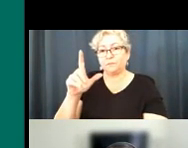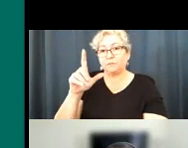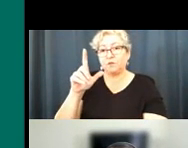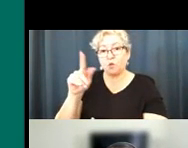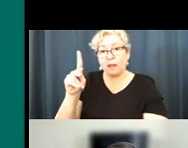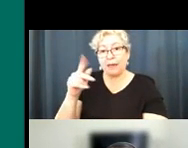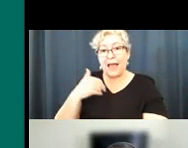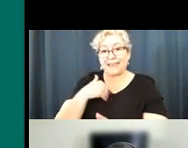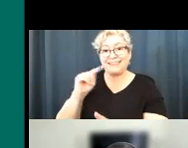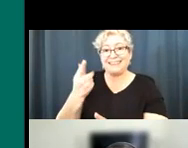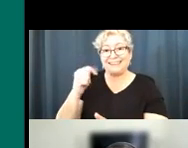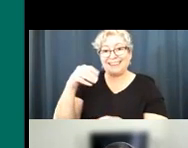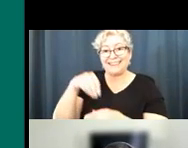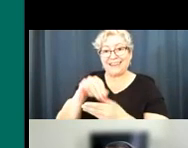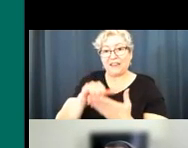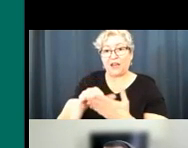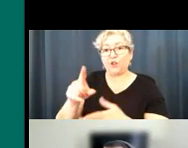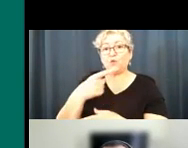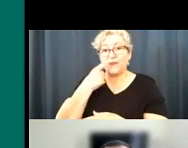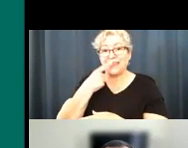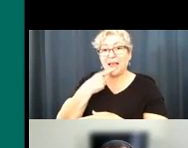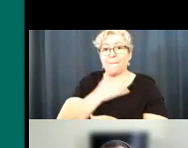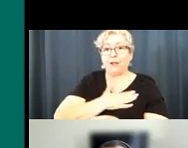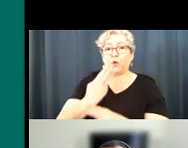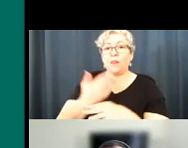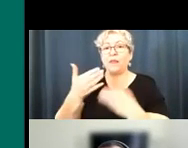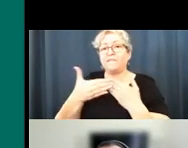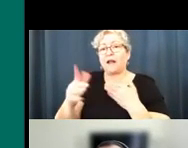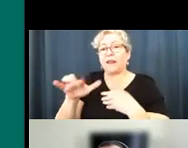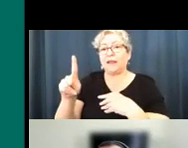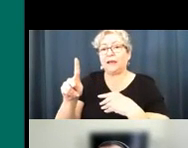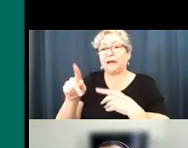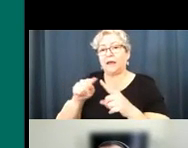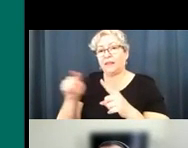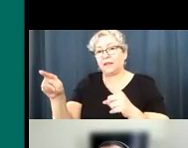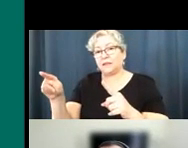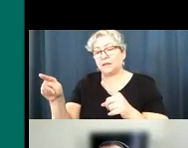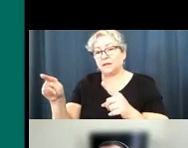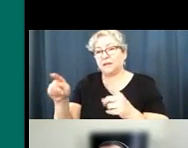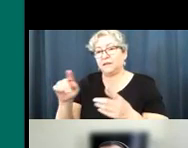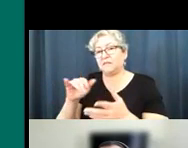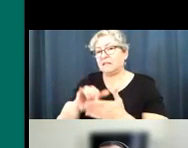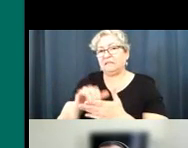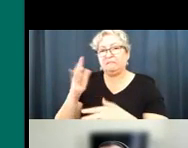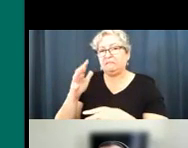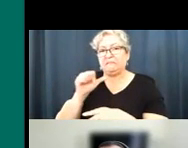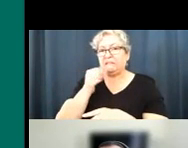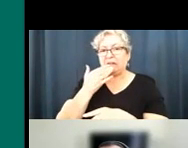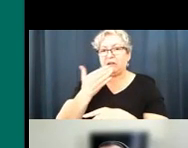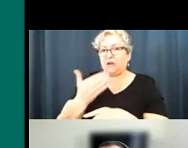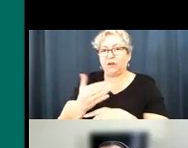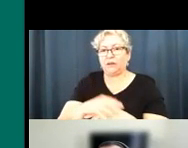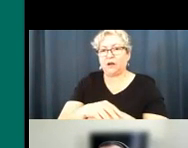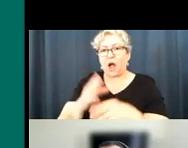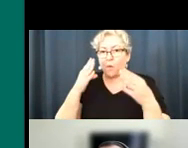Entonces, si el enlace tiene el texto, si usted lo dice, por favor, use este enlace, y usted nada más que es